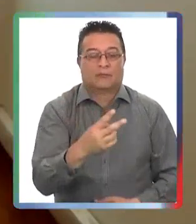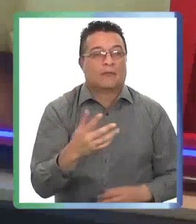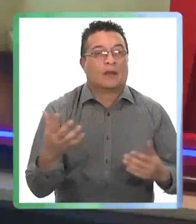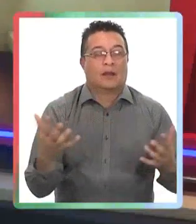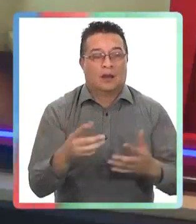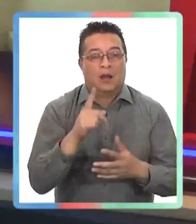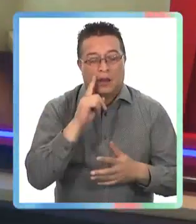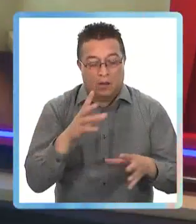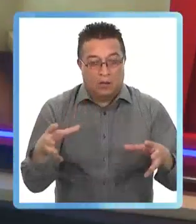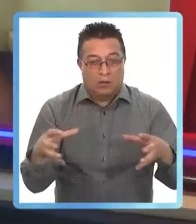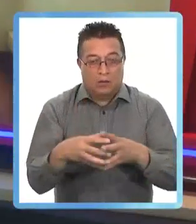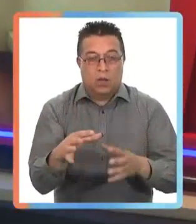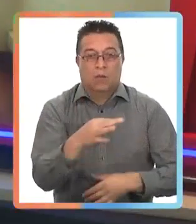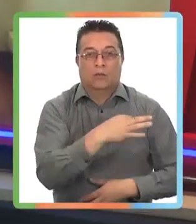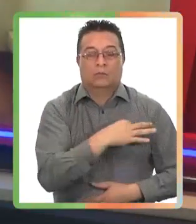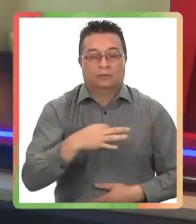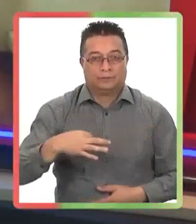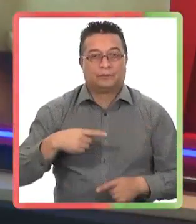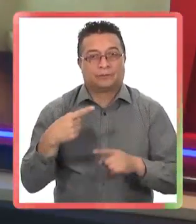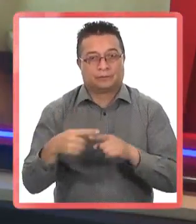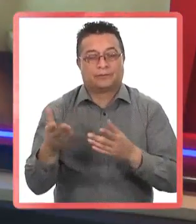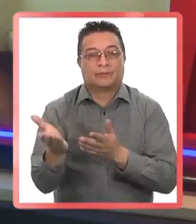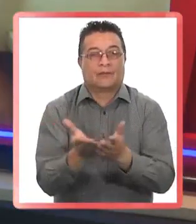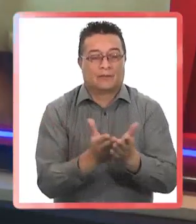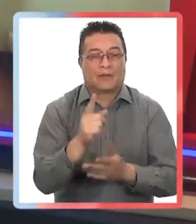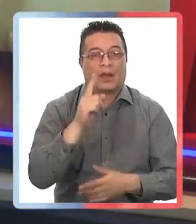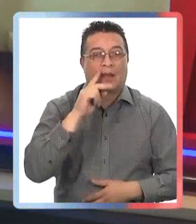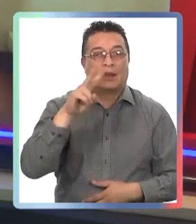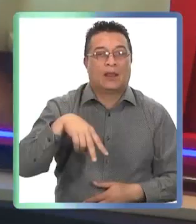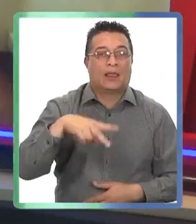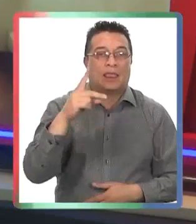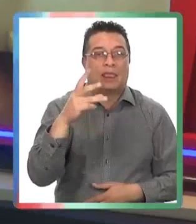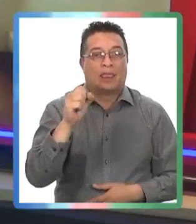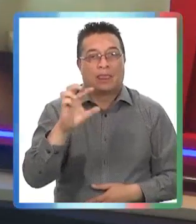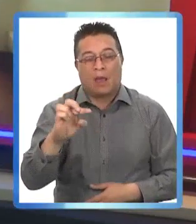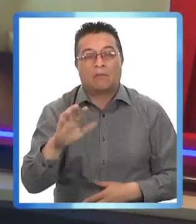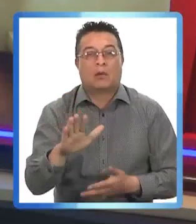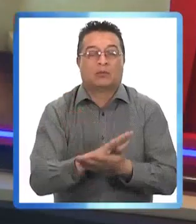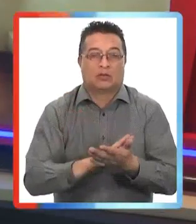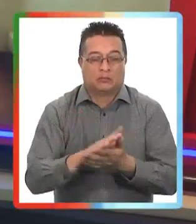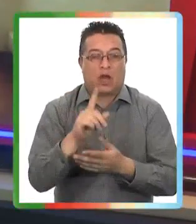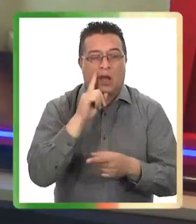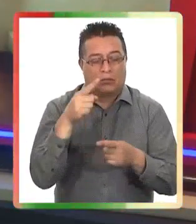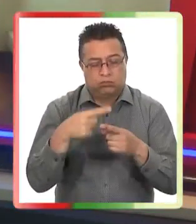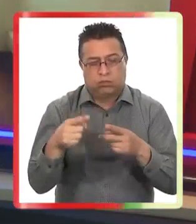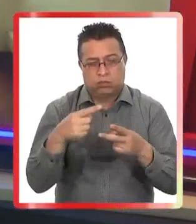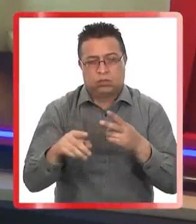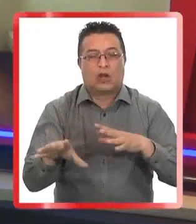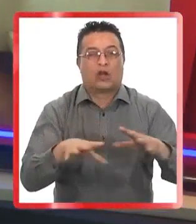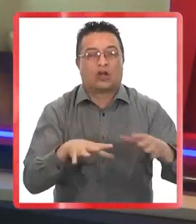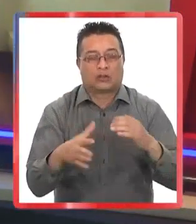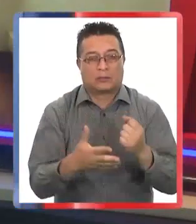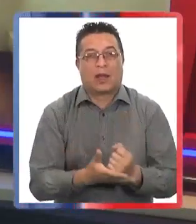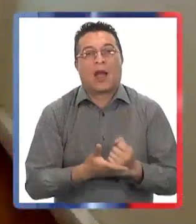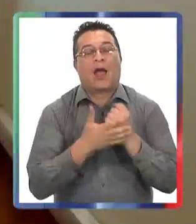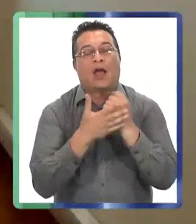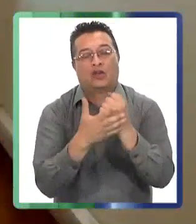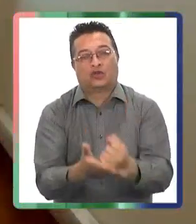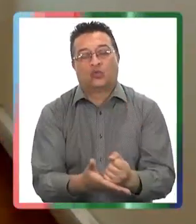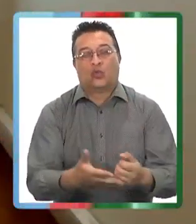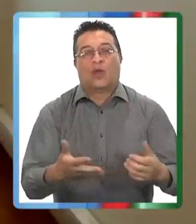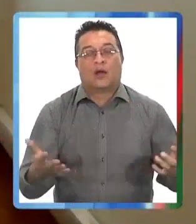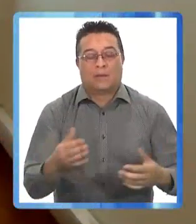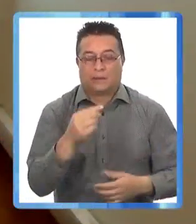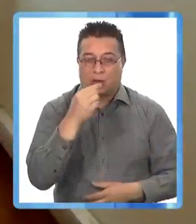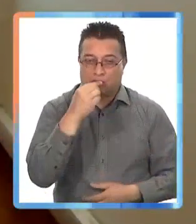de un sector, un ministerio, una serie de servicios como el INDAP, por ejemplo, que tienen una serie de instrumentos para ir en ayuda